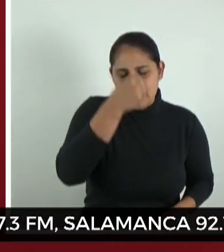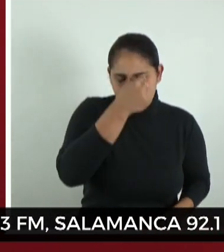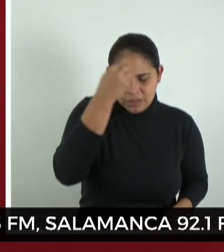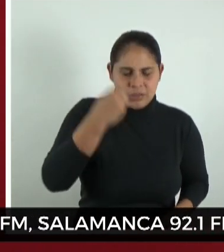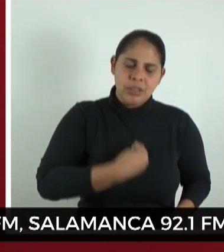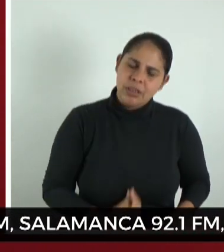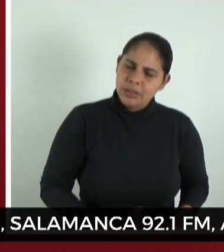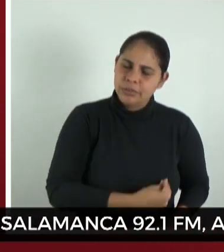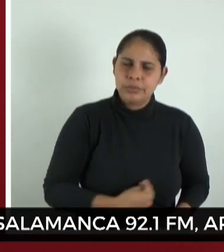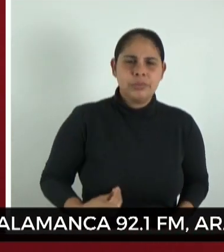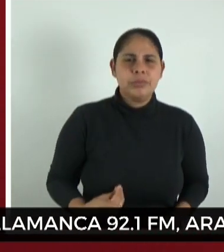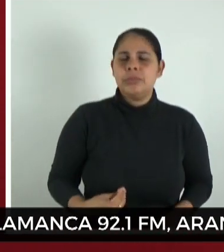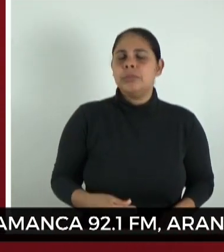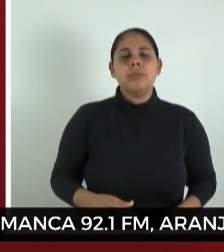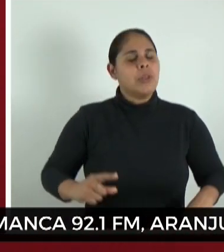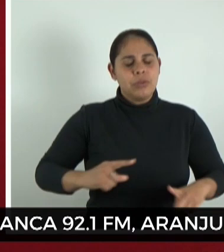evangélico,